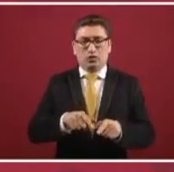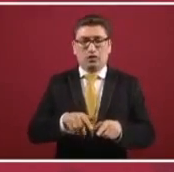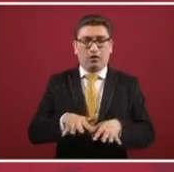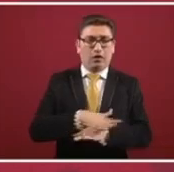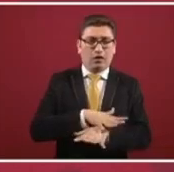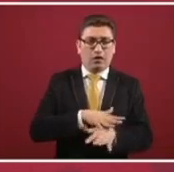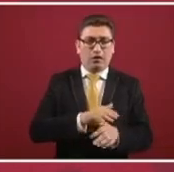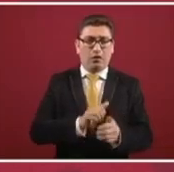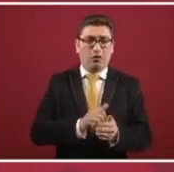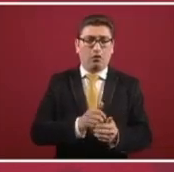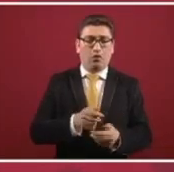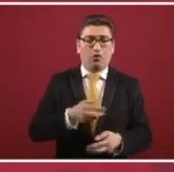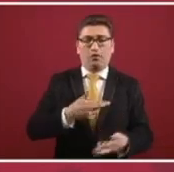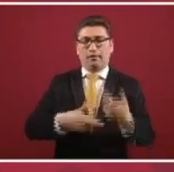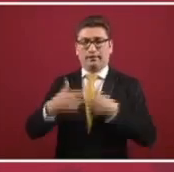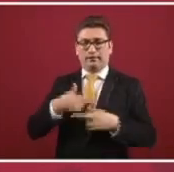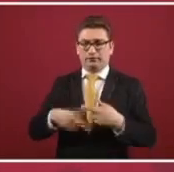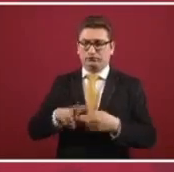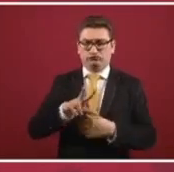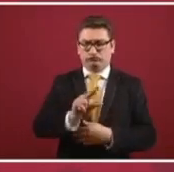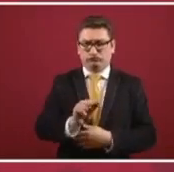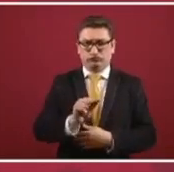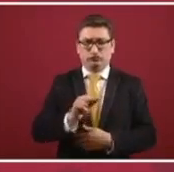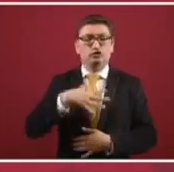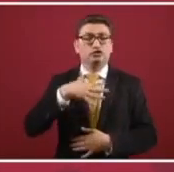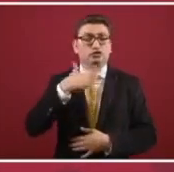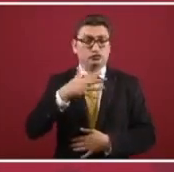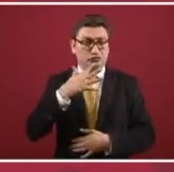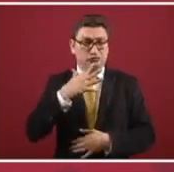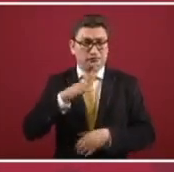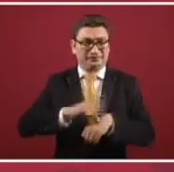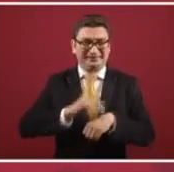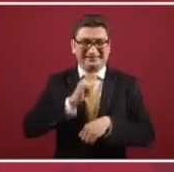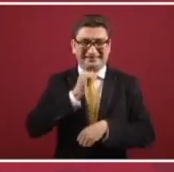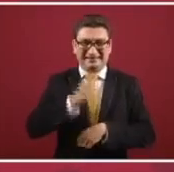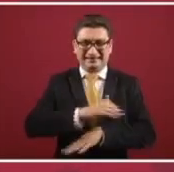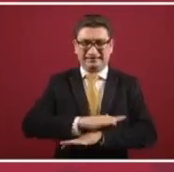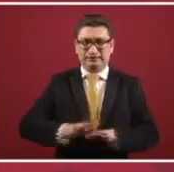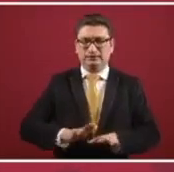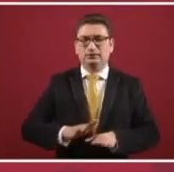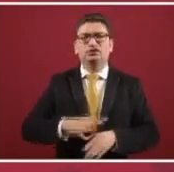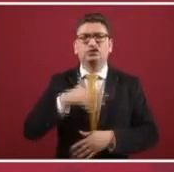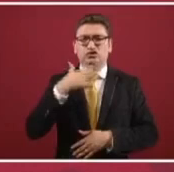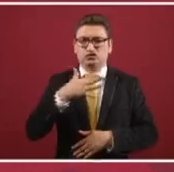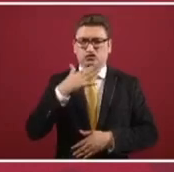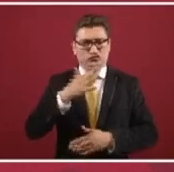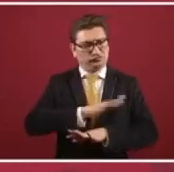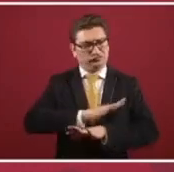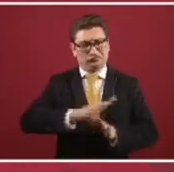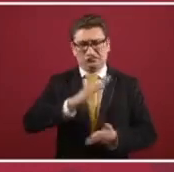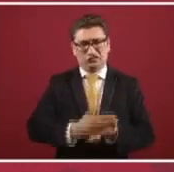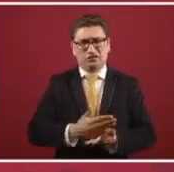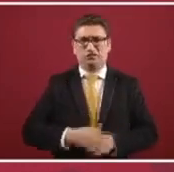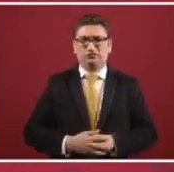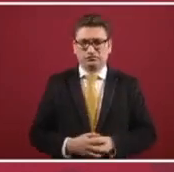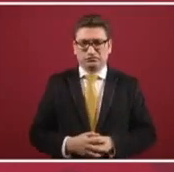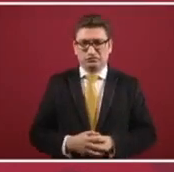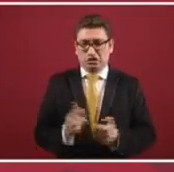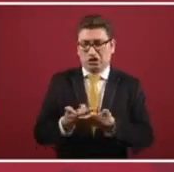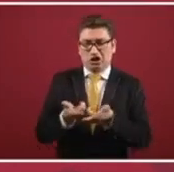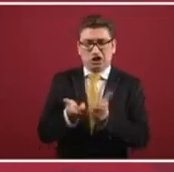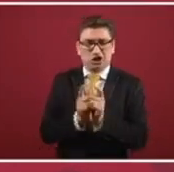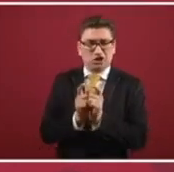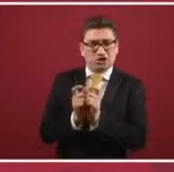corrupción. Se acabó la corrupción. A unos días de que se cumplan 2 años del sismo del 19 de septiembre, que